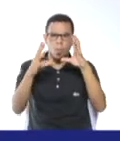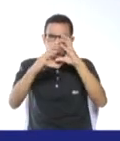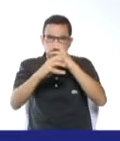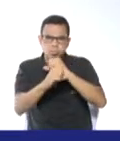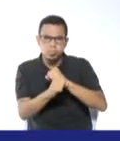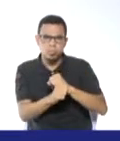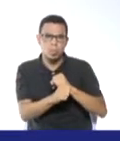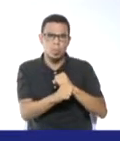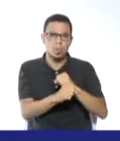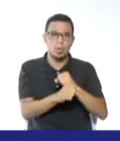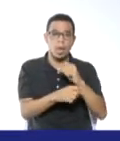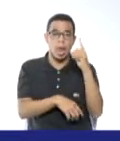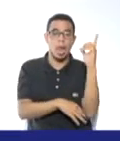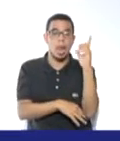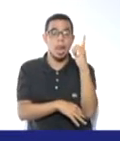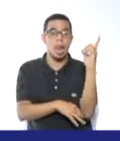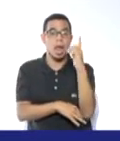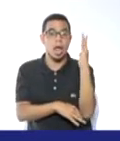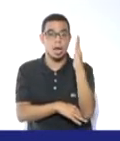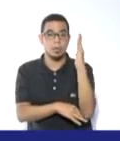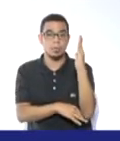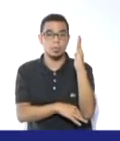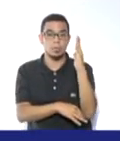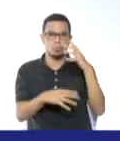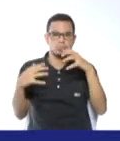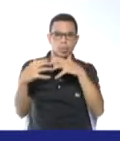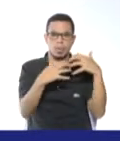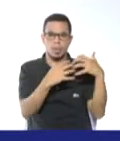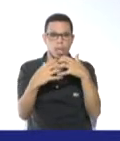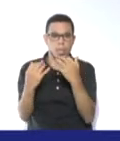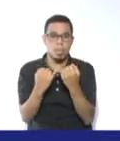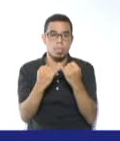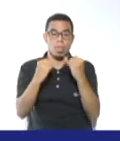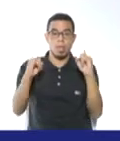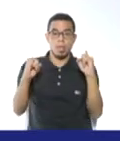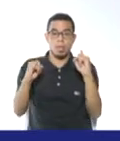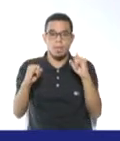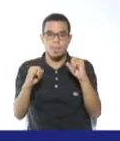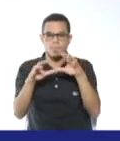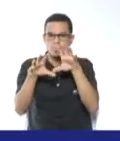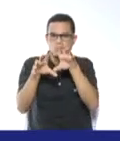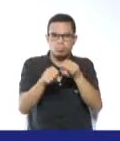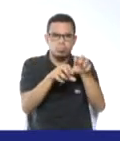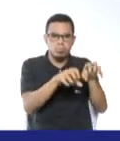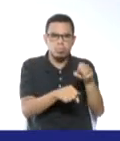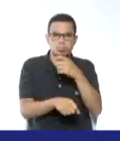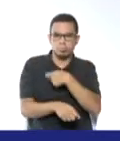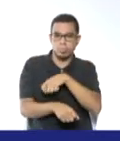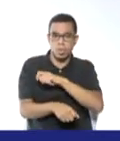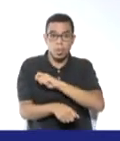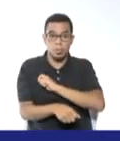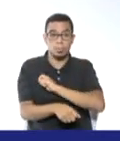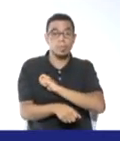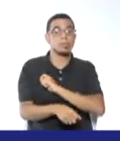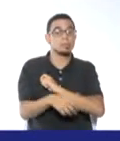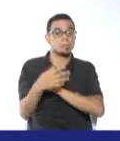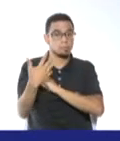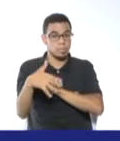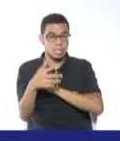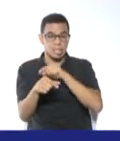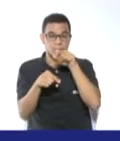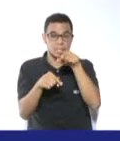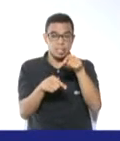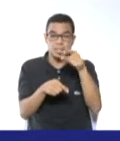Lara, considerada la primera batalla independentista en nuestro país en contra del dominio de los colonizadores españoles. Este